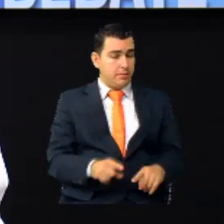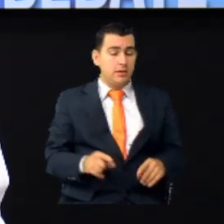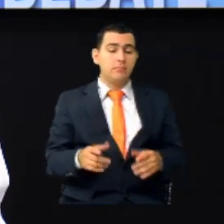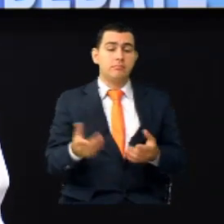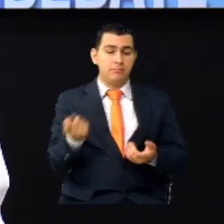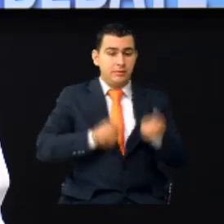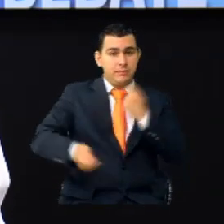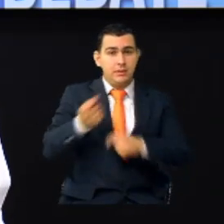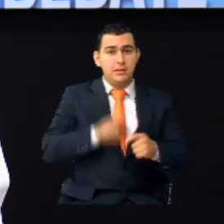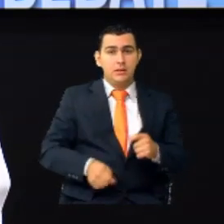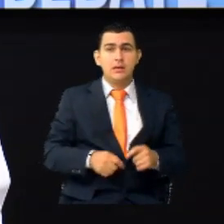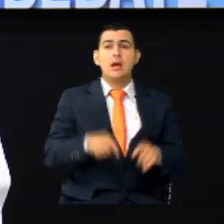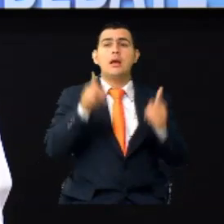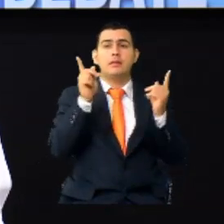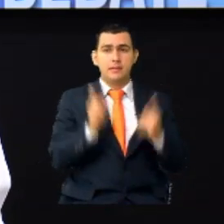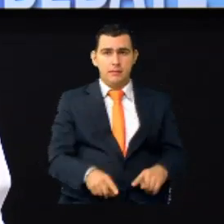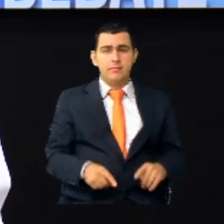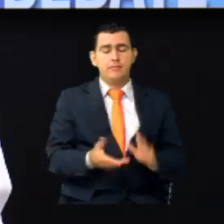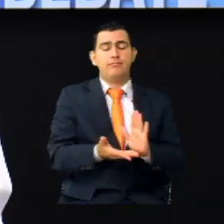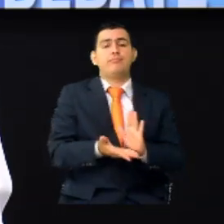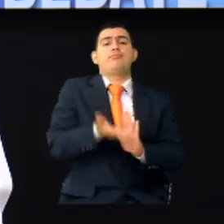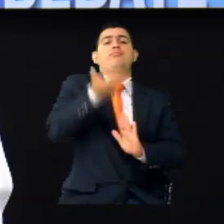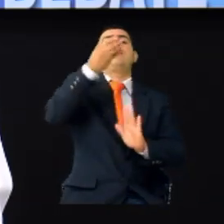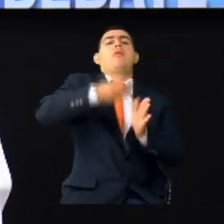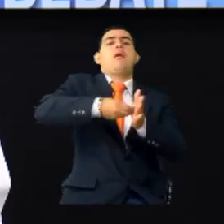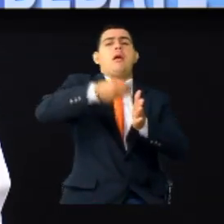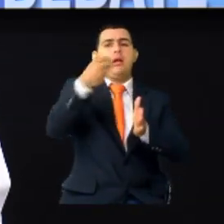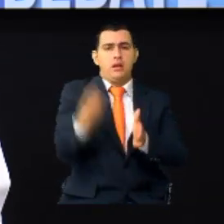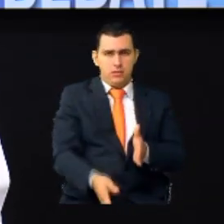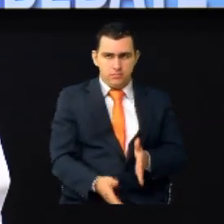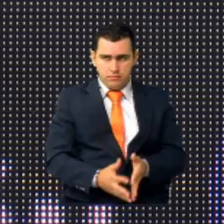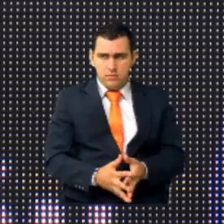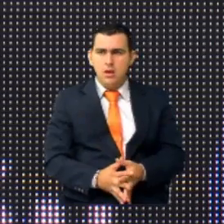de la famosa amortización se fue al piso y eso redujo los costos.